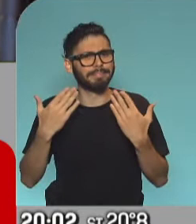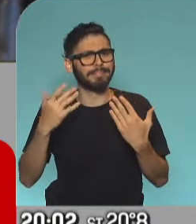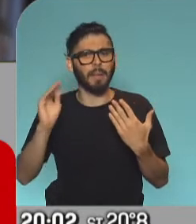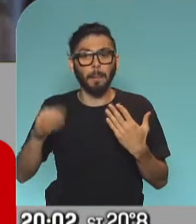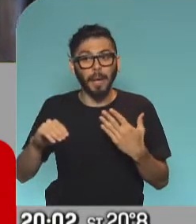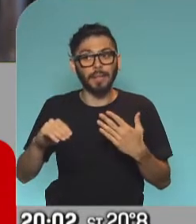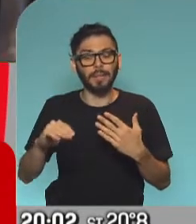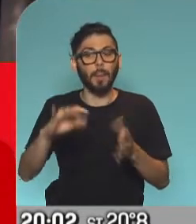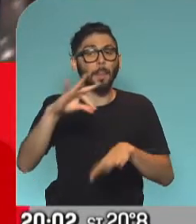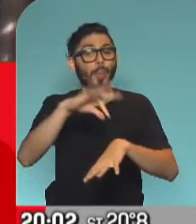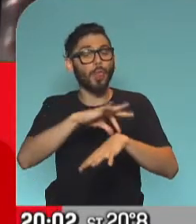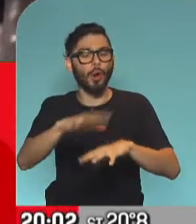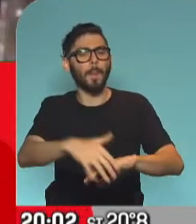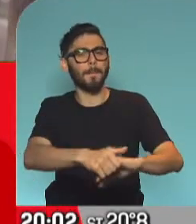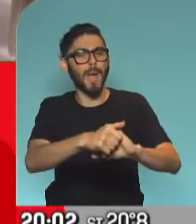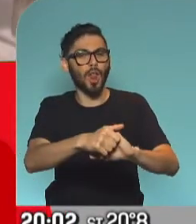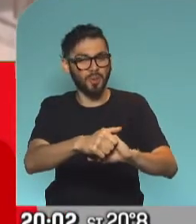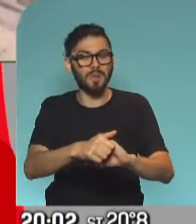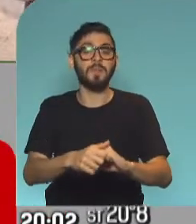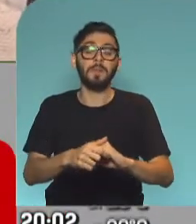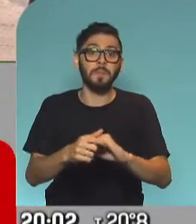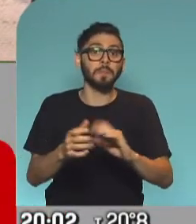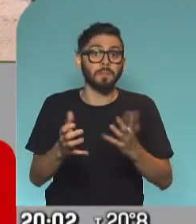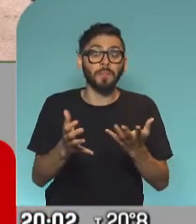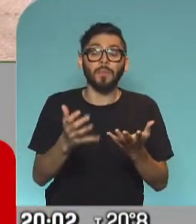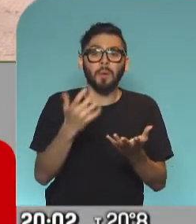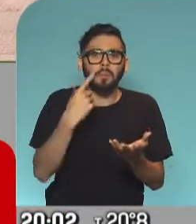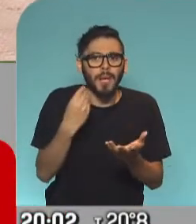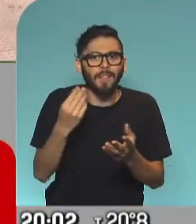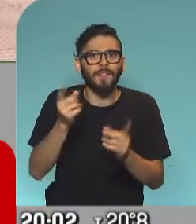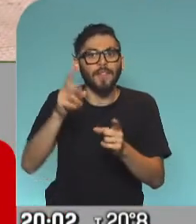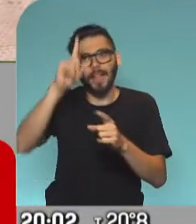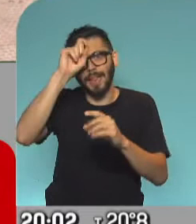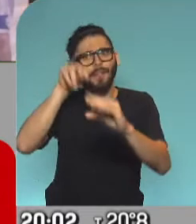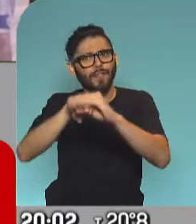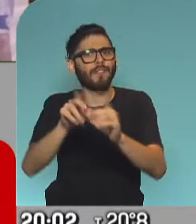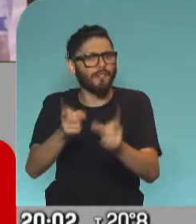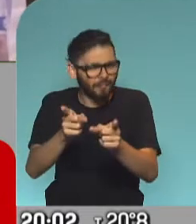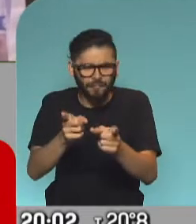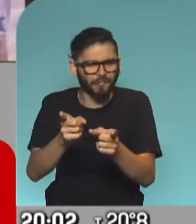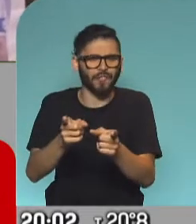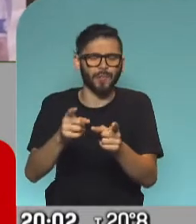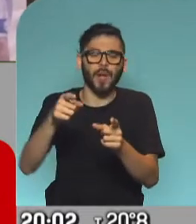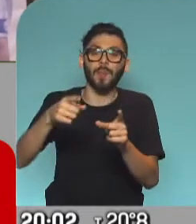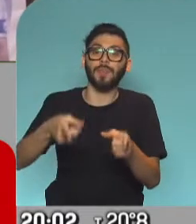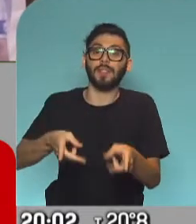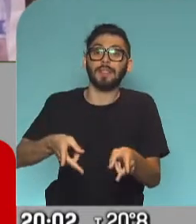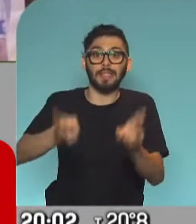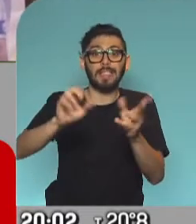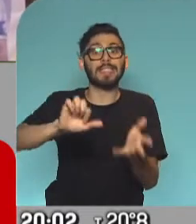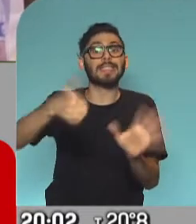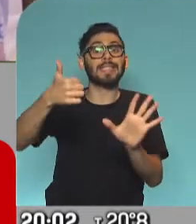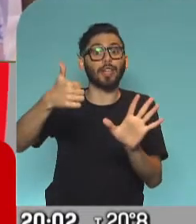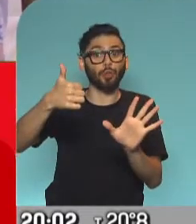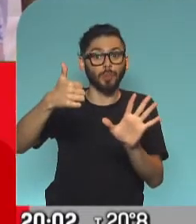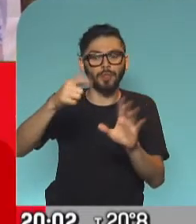mano al médico. ¿Qué va a pasar? Va a continuar internado, está en la habitación en este momento, en el sexto piso, en terapia